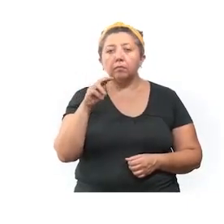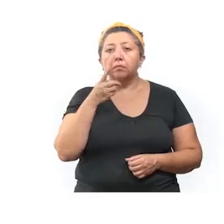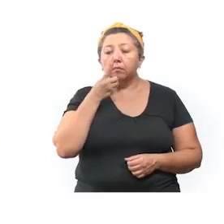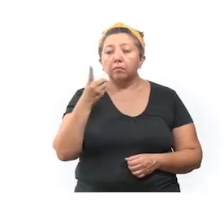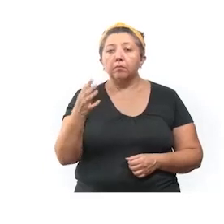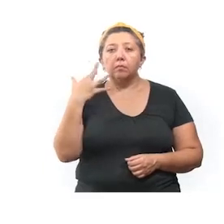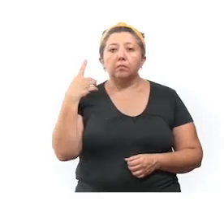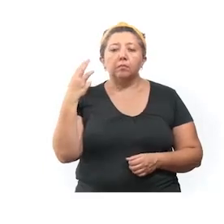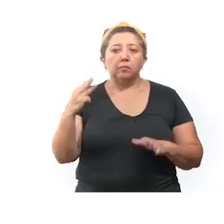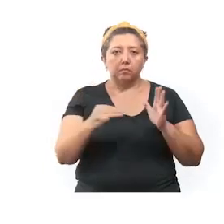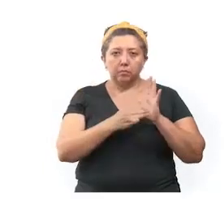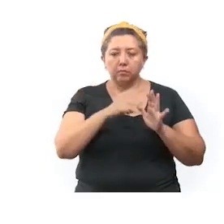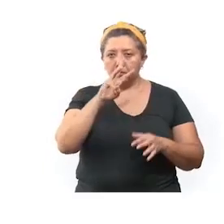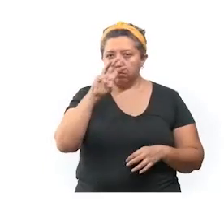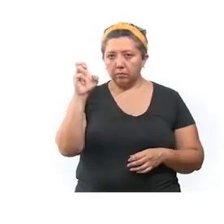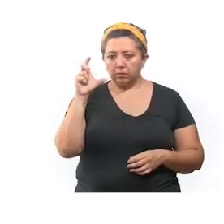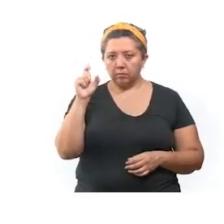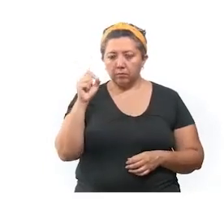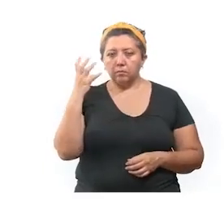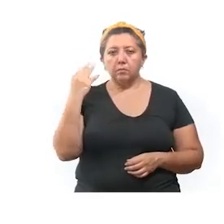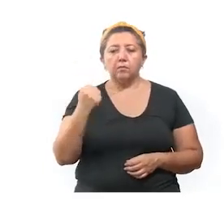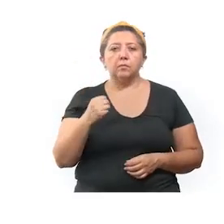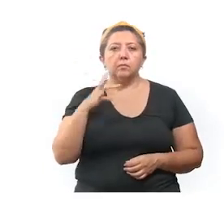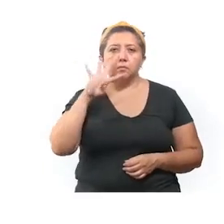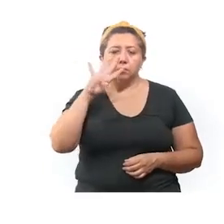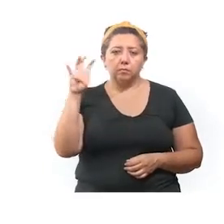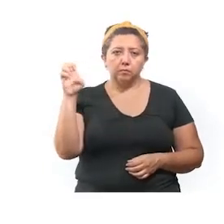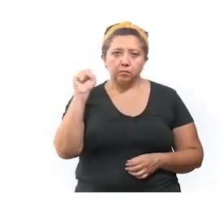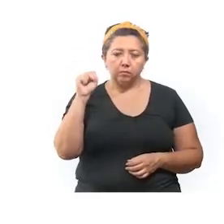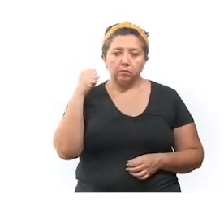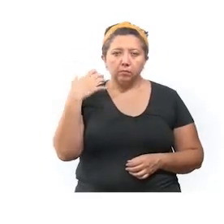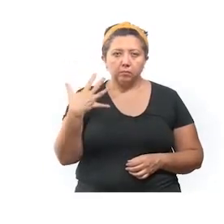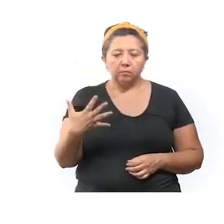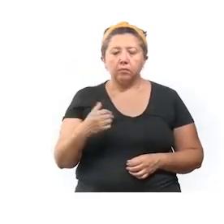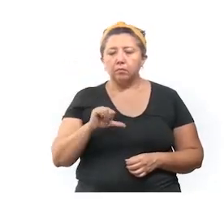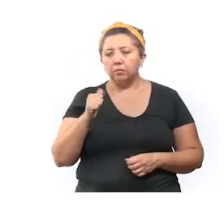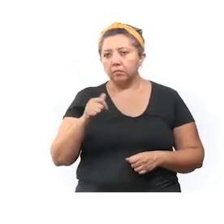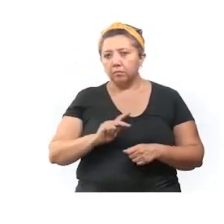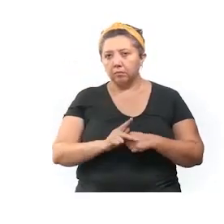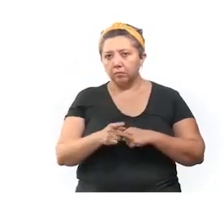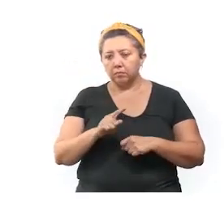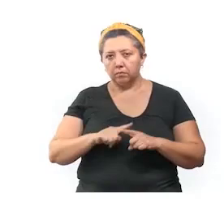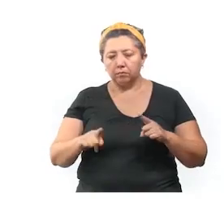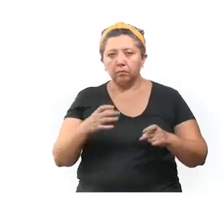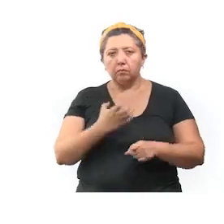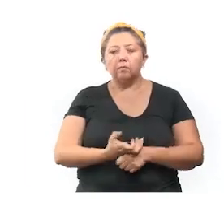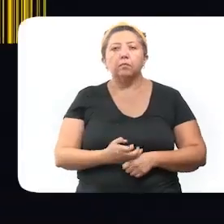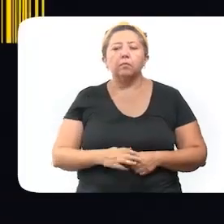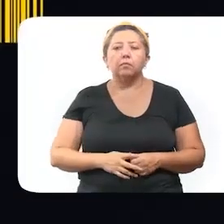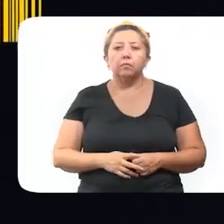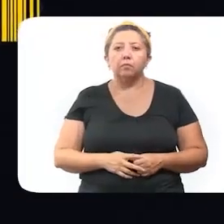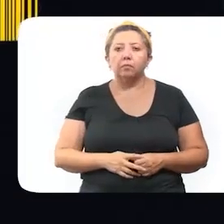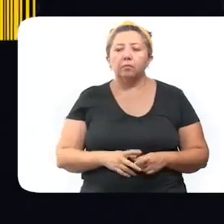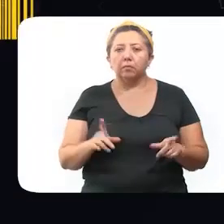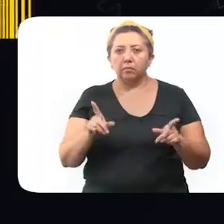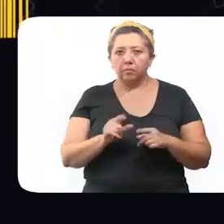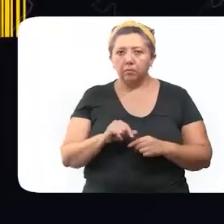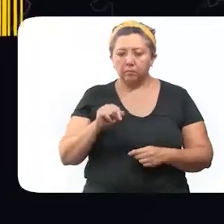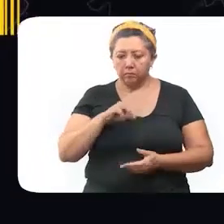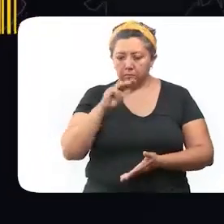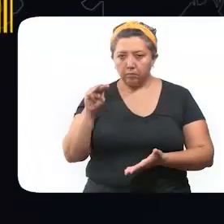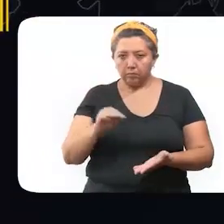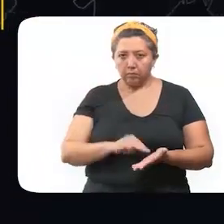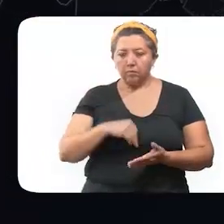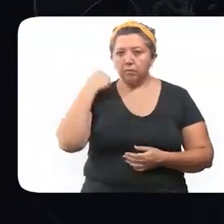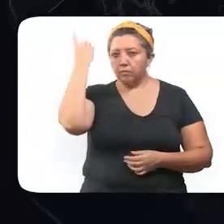De los 53.329 casos positivos, 465 son de otro país u otro estado. Específicamente en